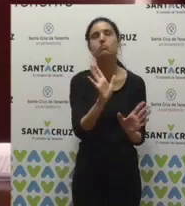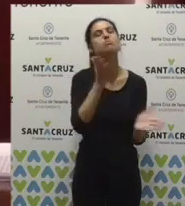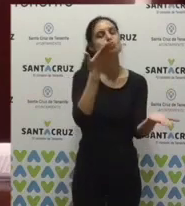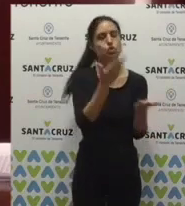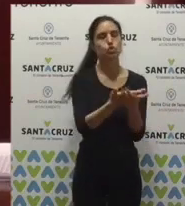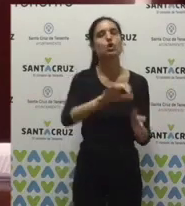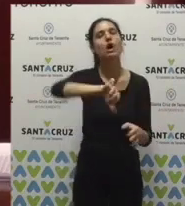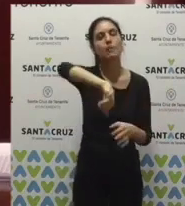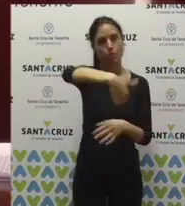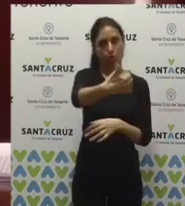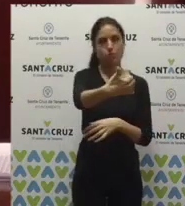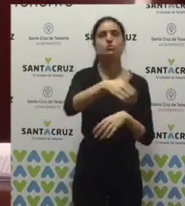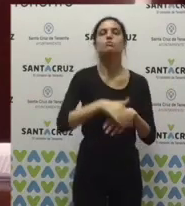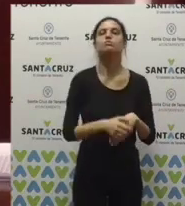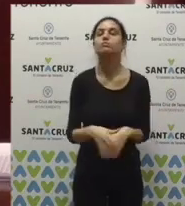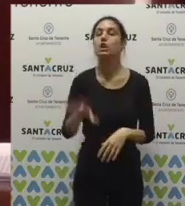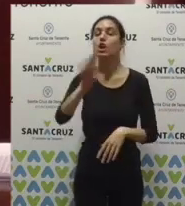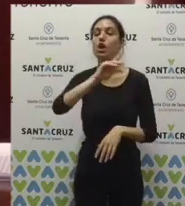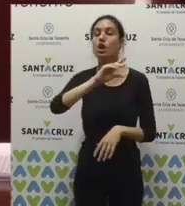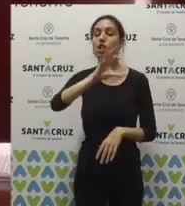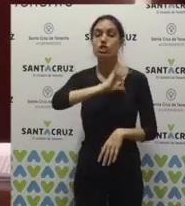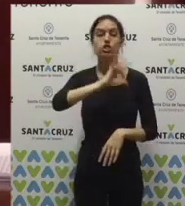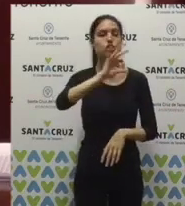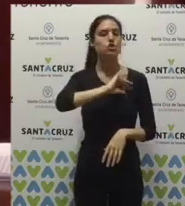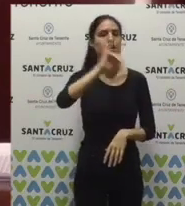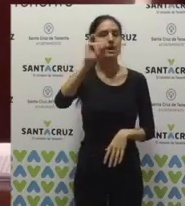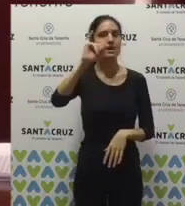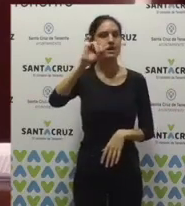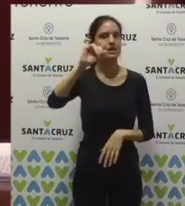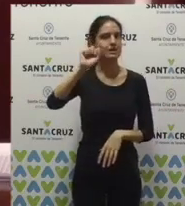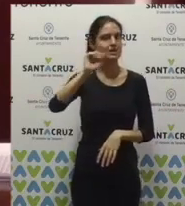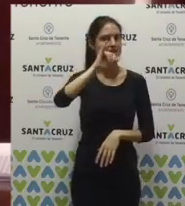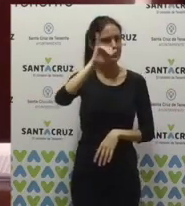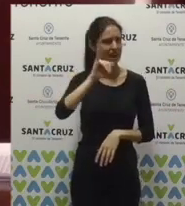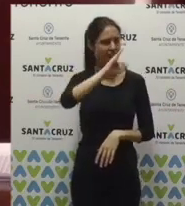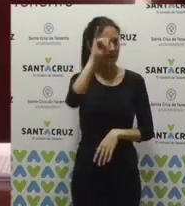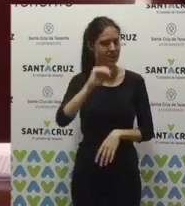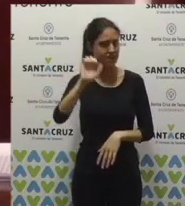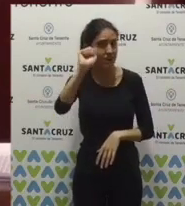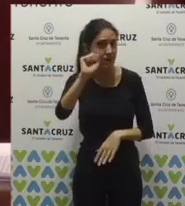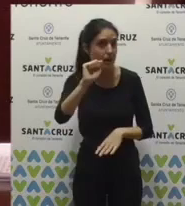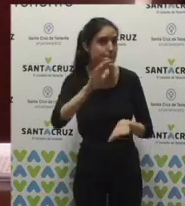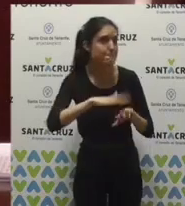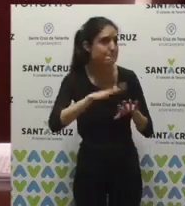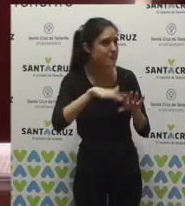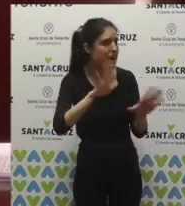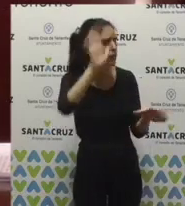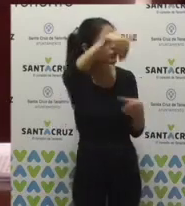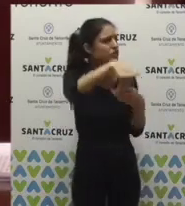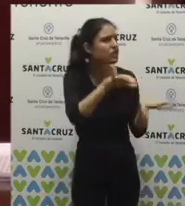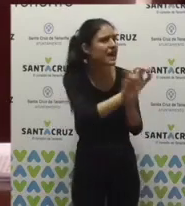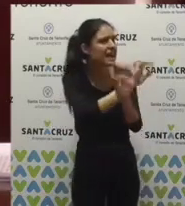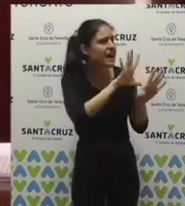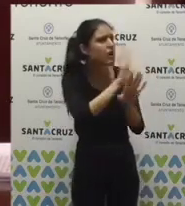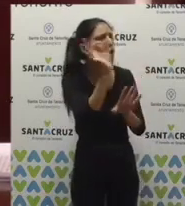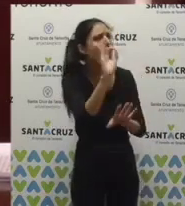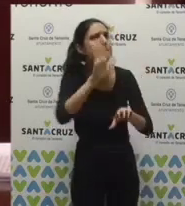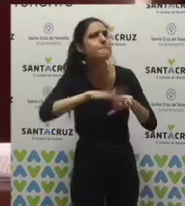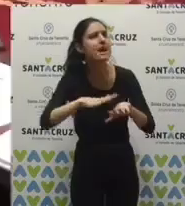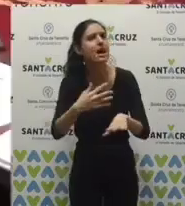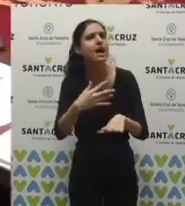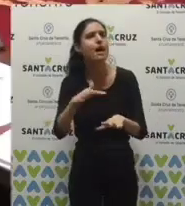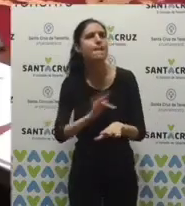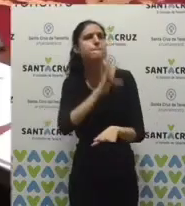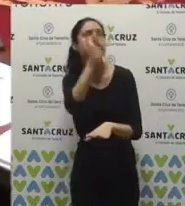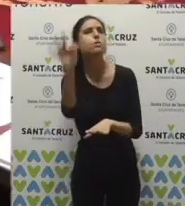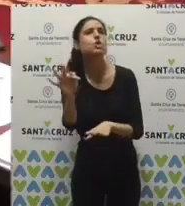soñar y aisha doña yaiza a efectos declaración de votación o las efectos de que le dé la palabra en